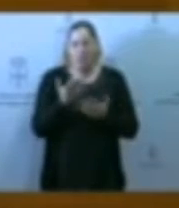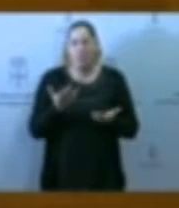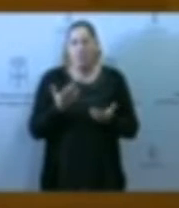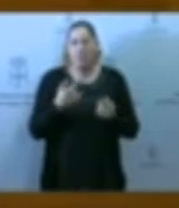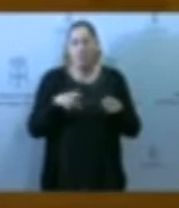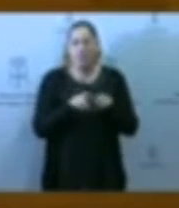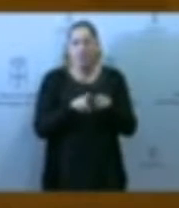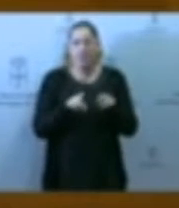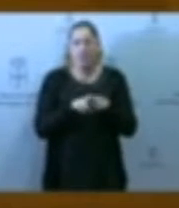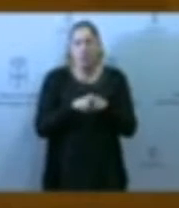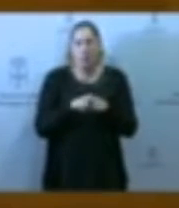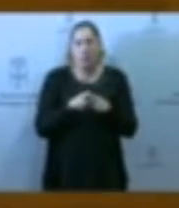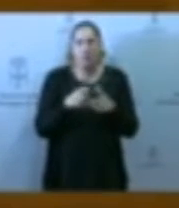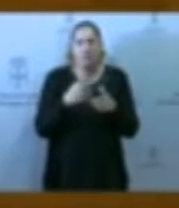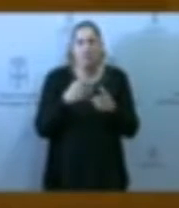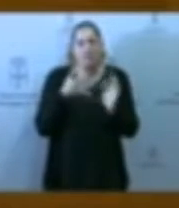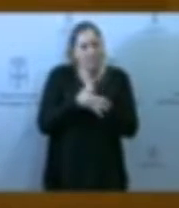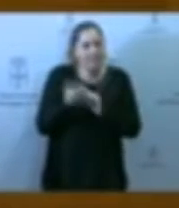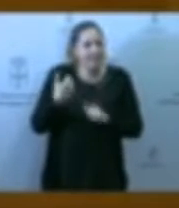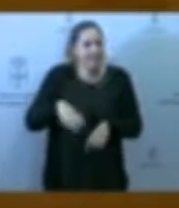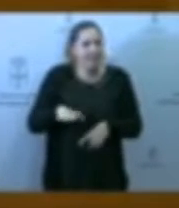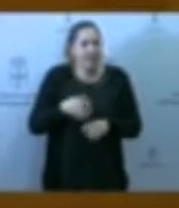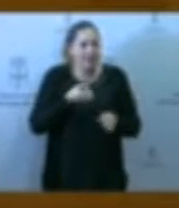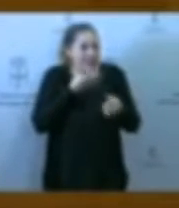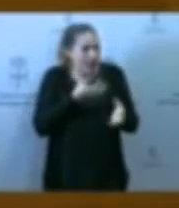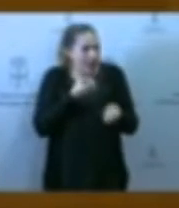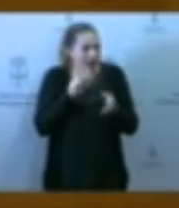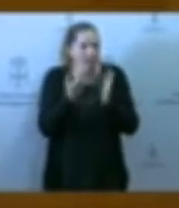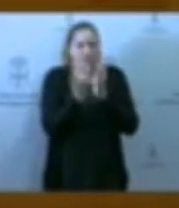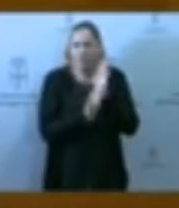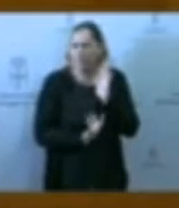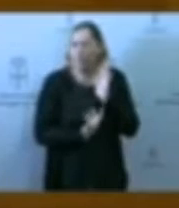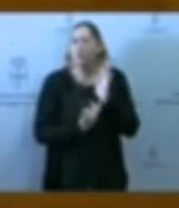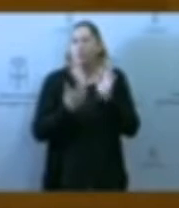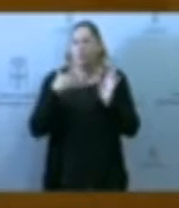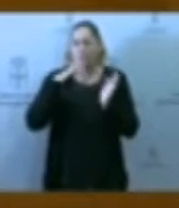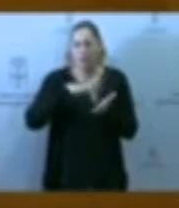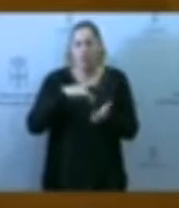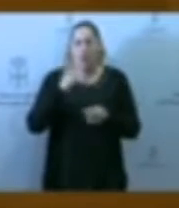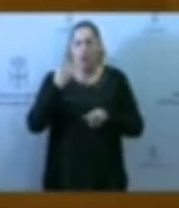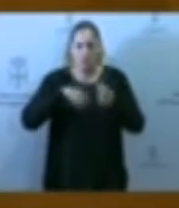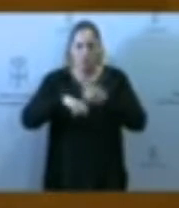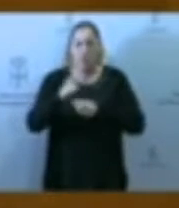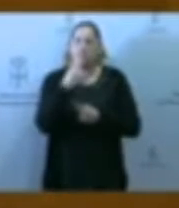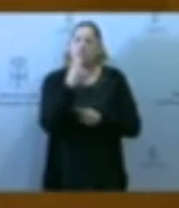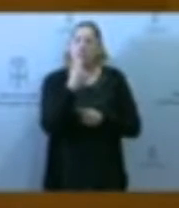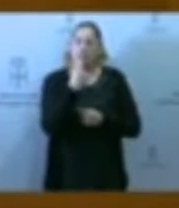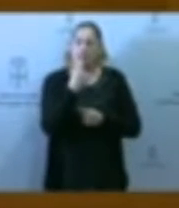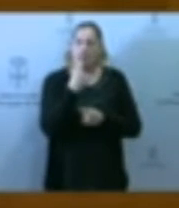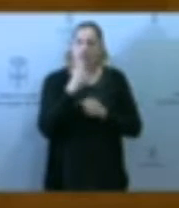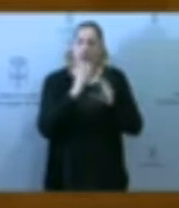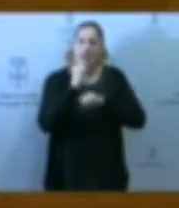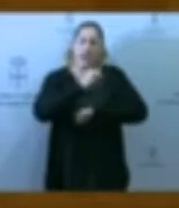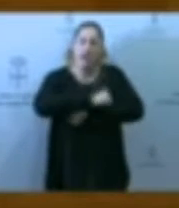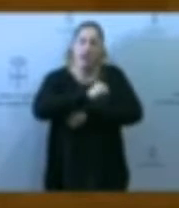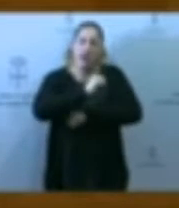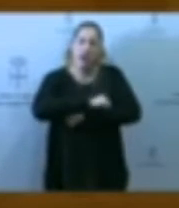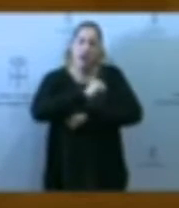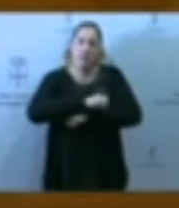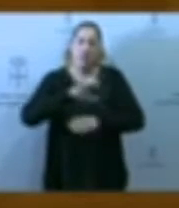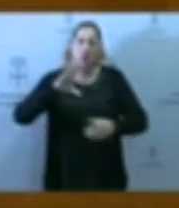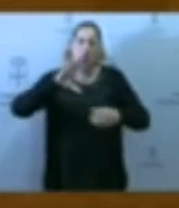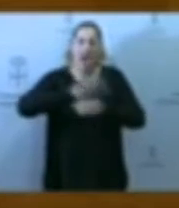de manifiesto todo el mundo, ¿no? Solo por darles algún dato que pusieron de relieve estas asociaciones, un camión de transporte de gas licuado tiene un